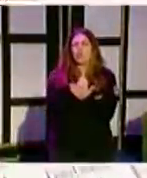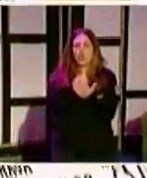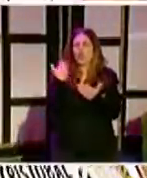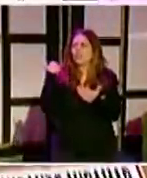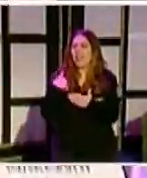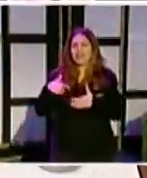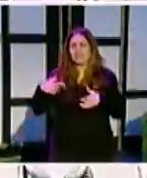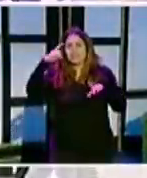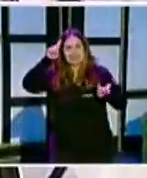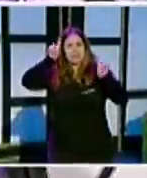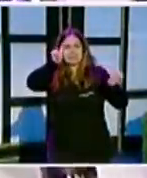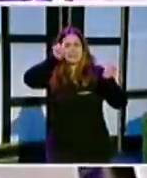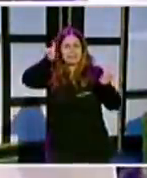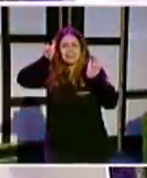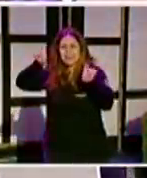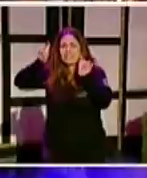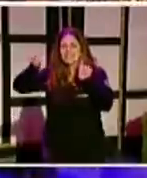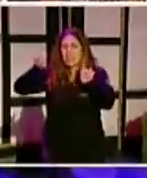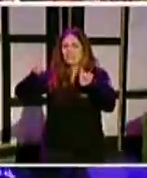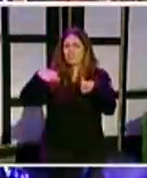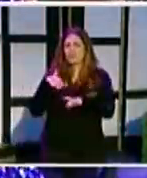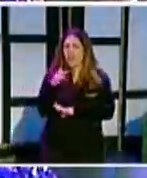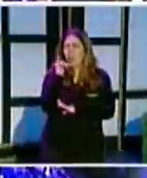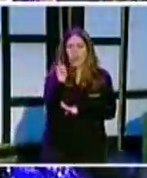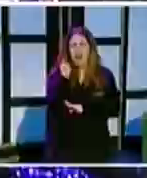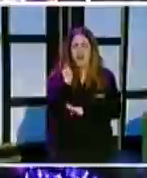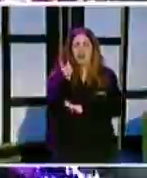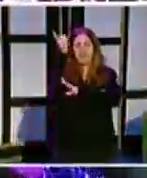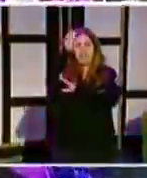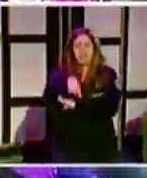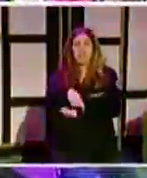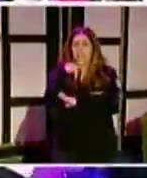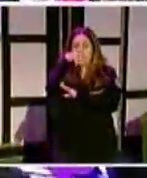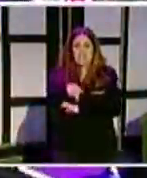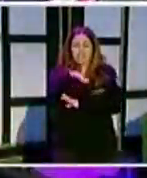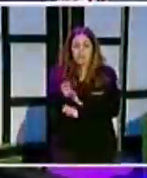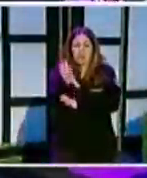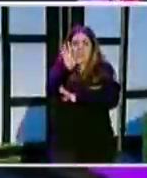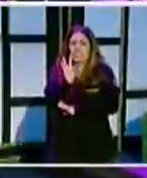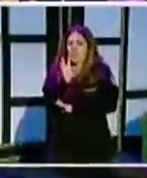Enseñarte un billete de ida es mi deber.